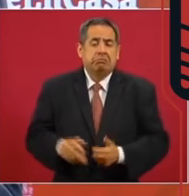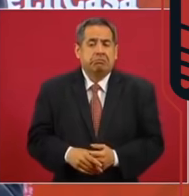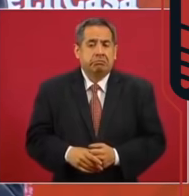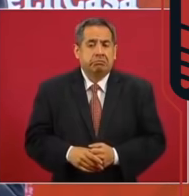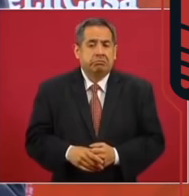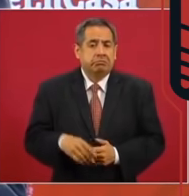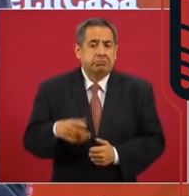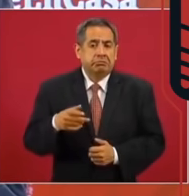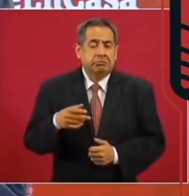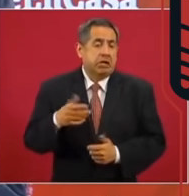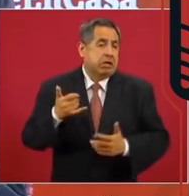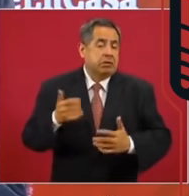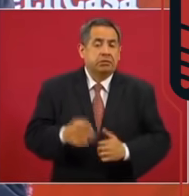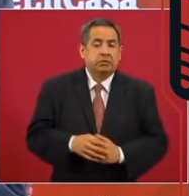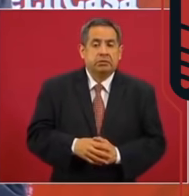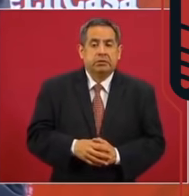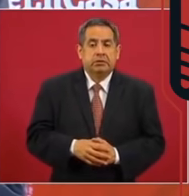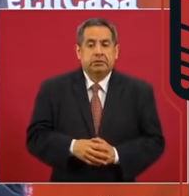Y